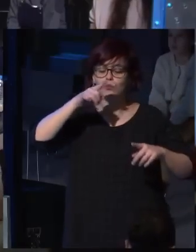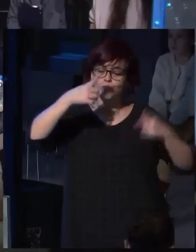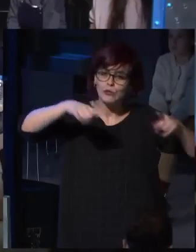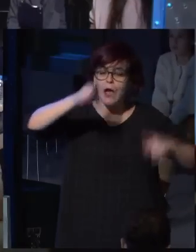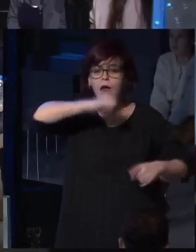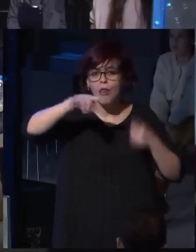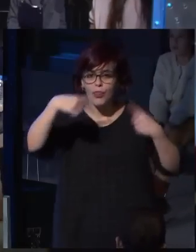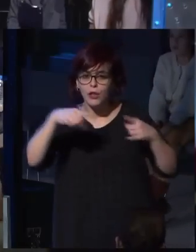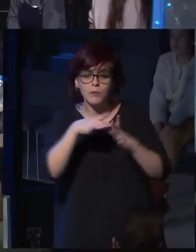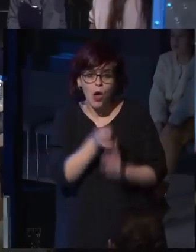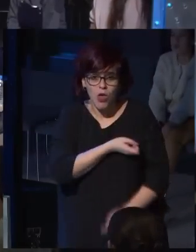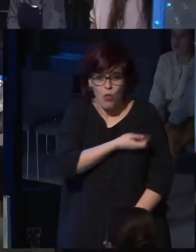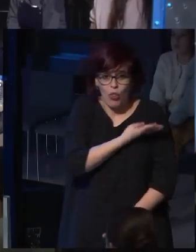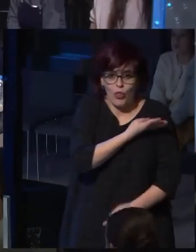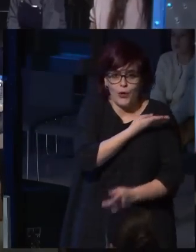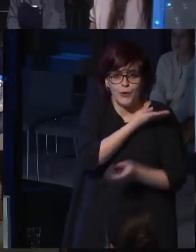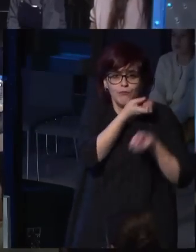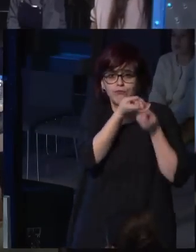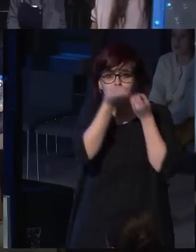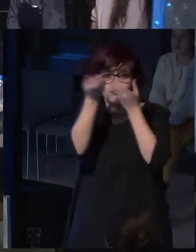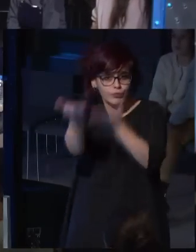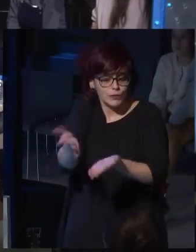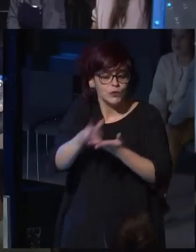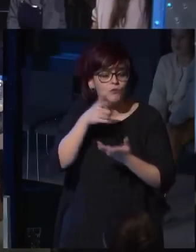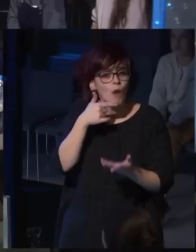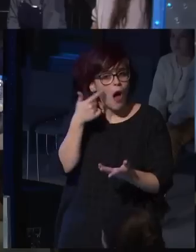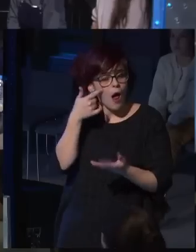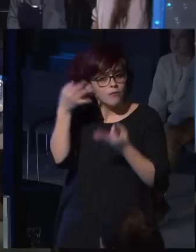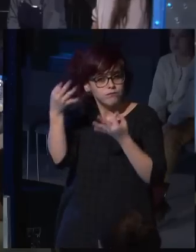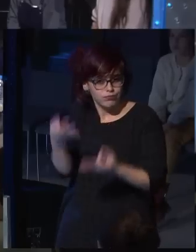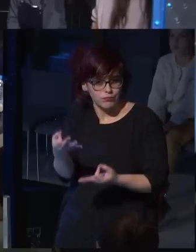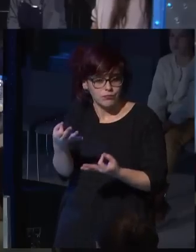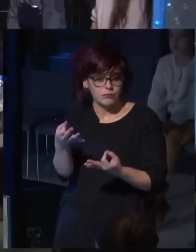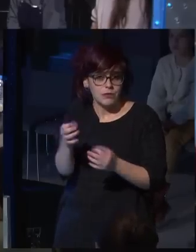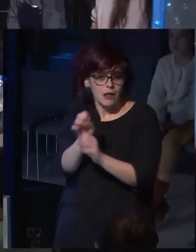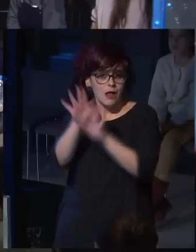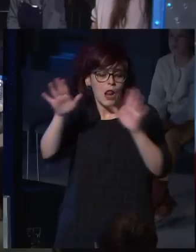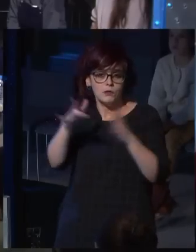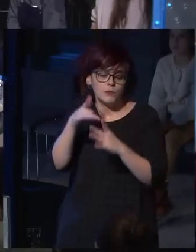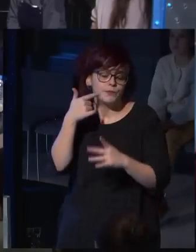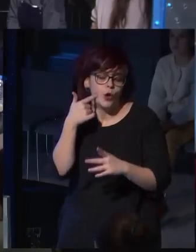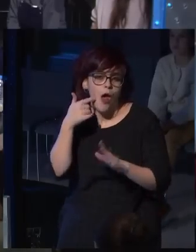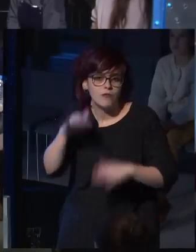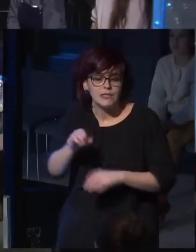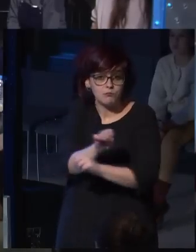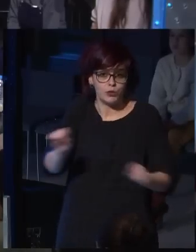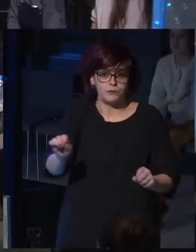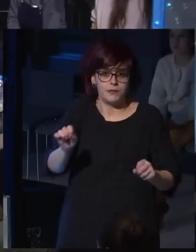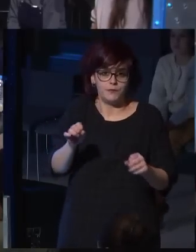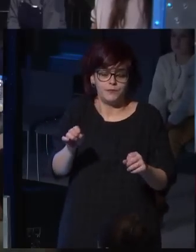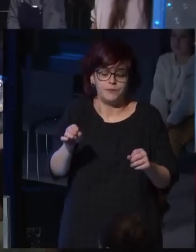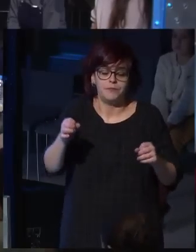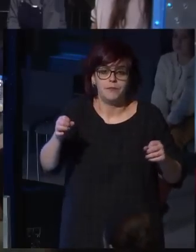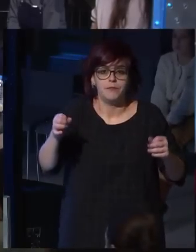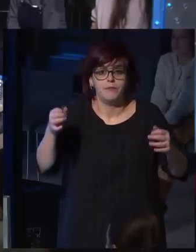que la emoción y lo que transmite la música se refleje en su... Es imposible, porque el sonido perfecto para mí no existe,